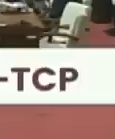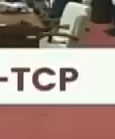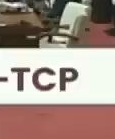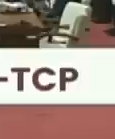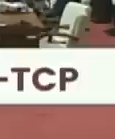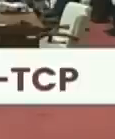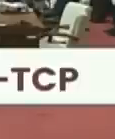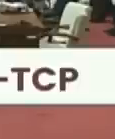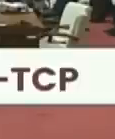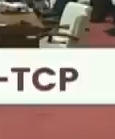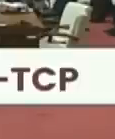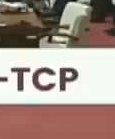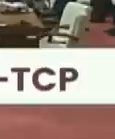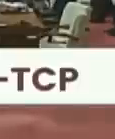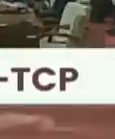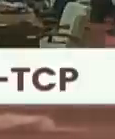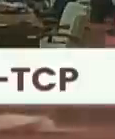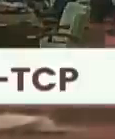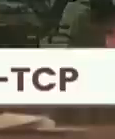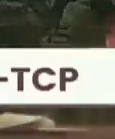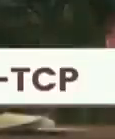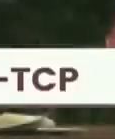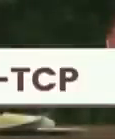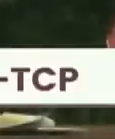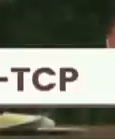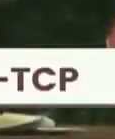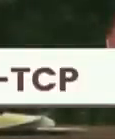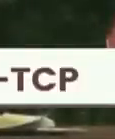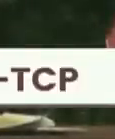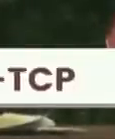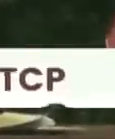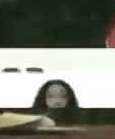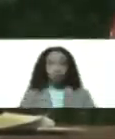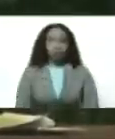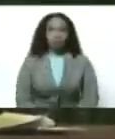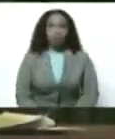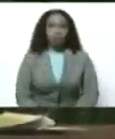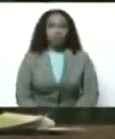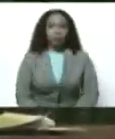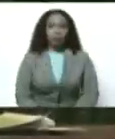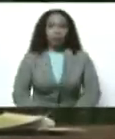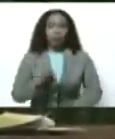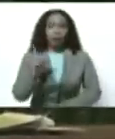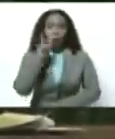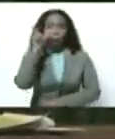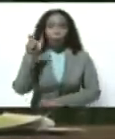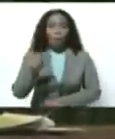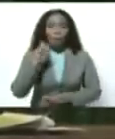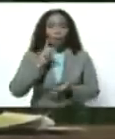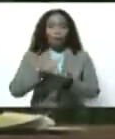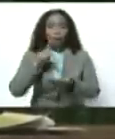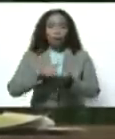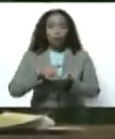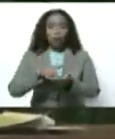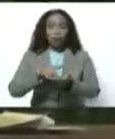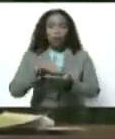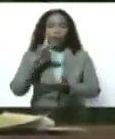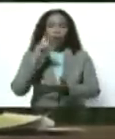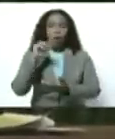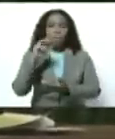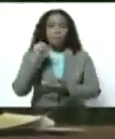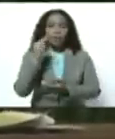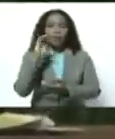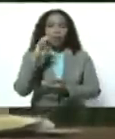Ahora me complace invitar a Roosevelt Sckerry, primer ministro de Dominica, quien participará en esta cumbre de forma